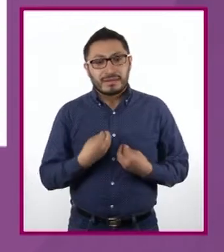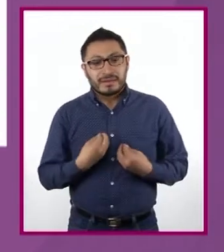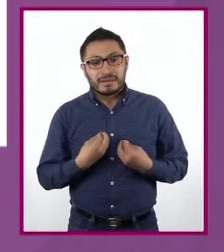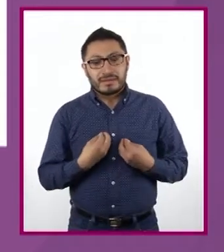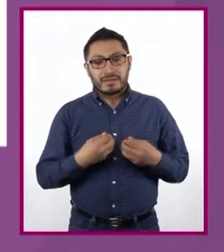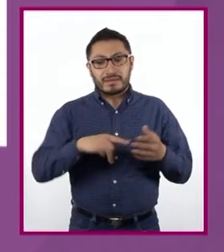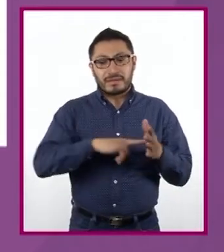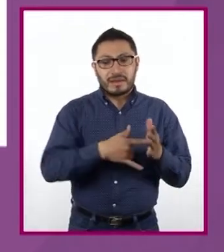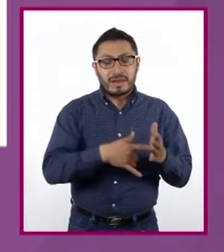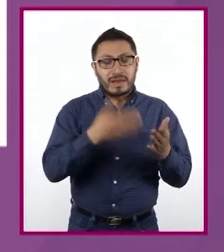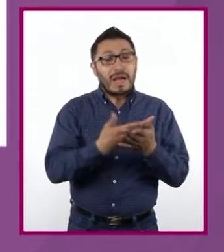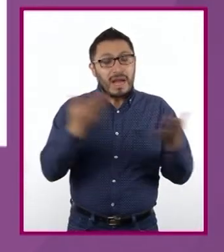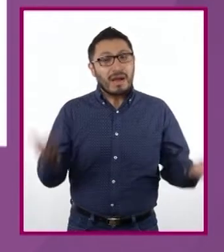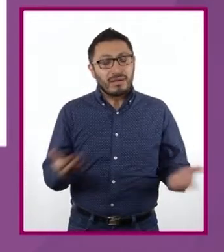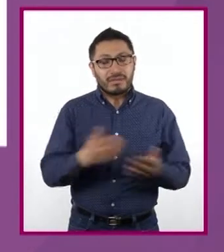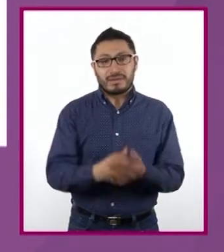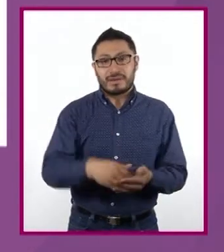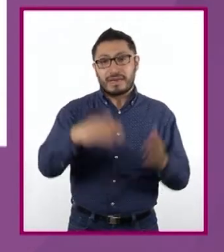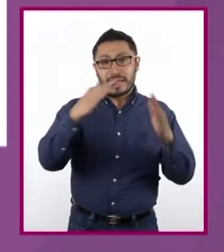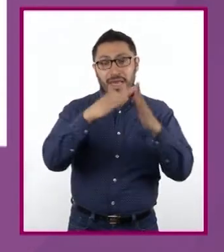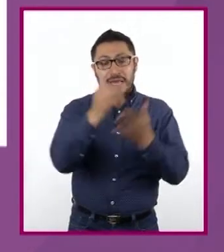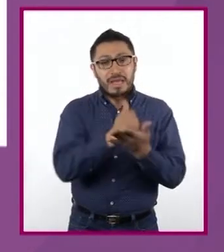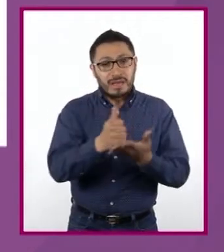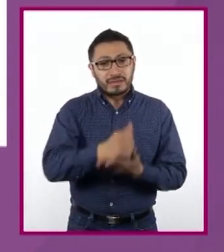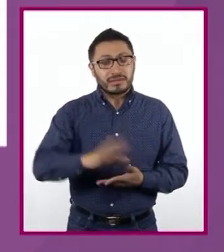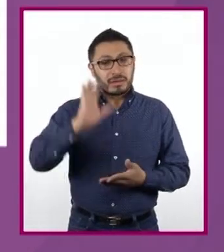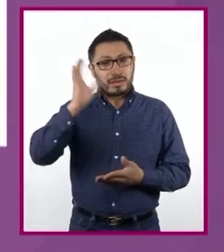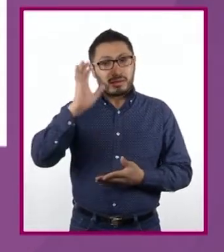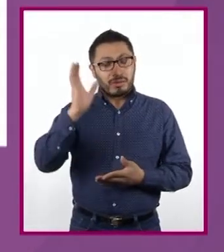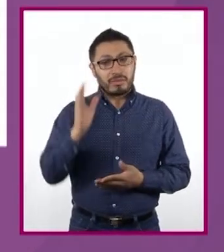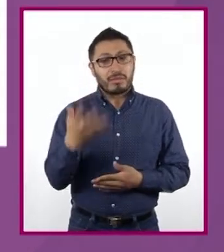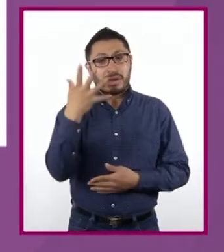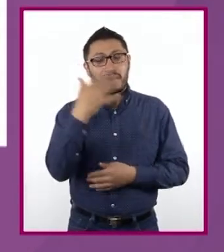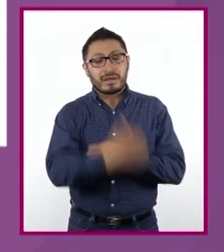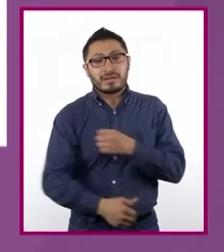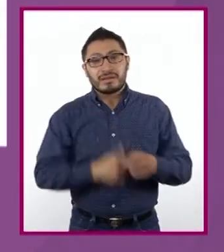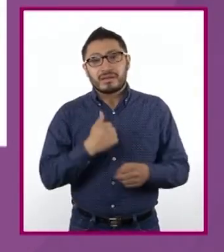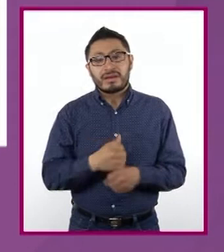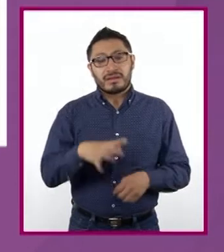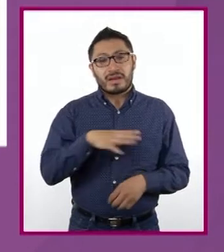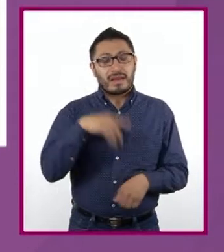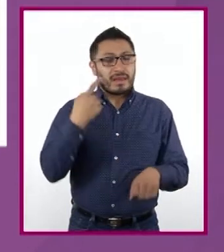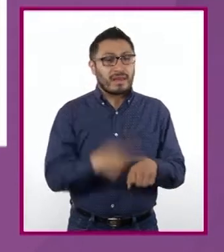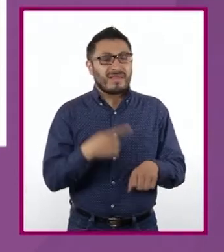llamada Casa Azul. Cuando tenía 5 años, sufrió una